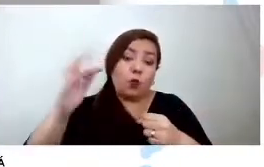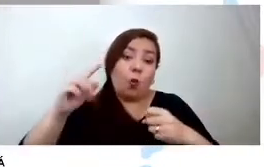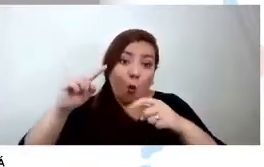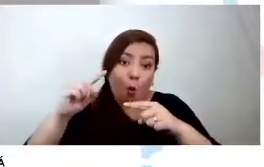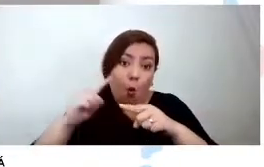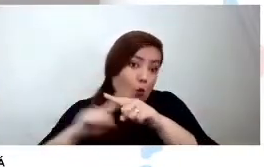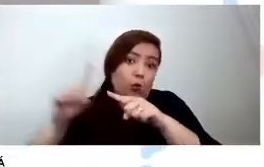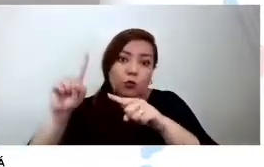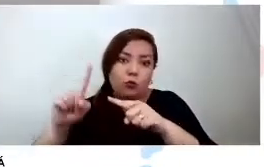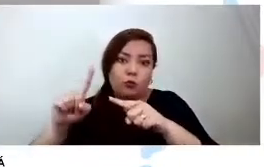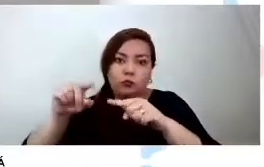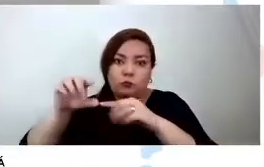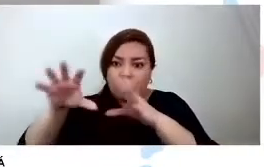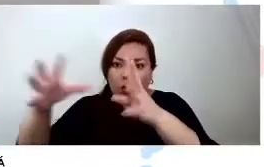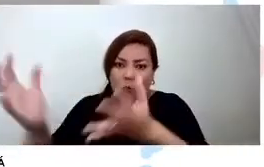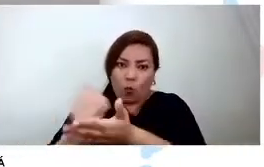especímenes.